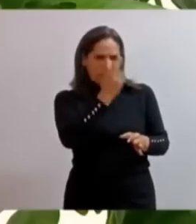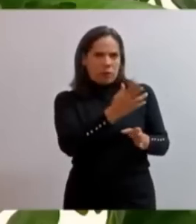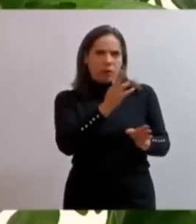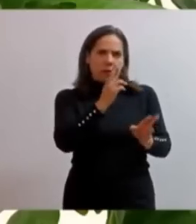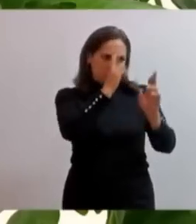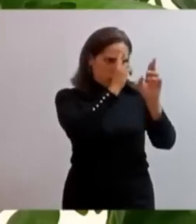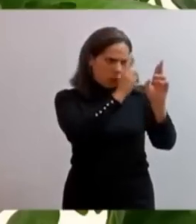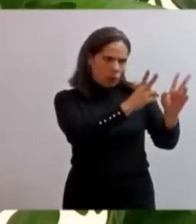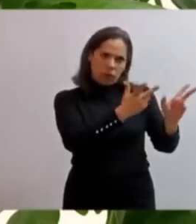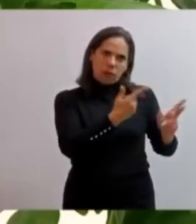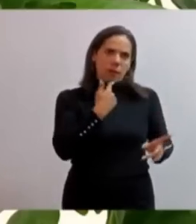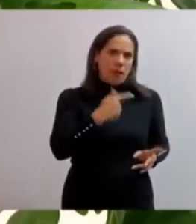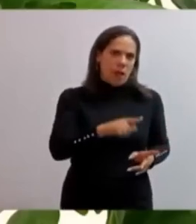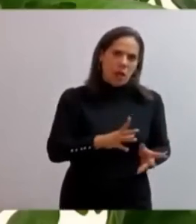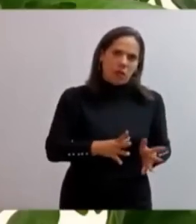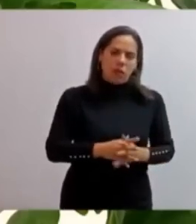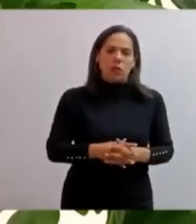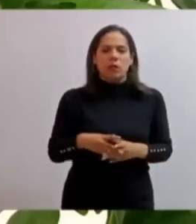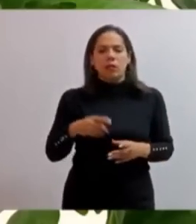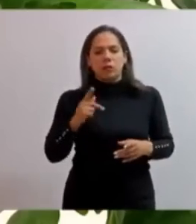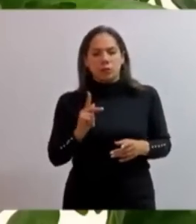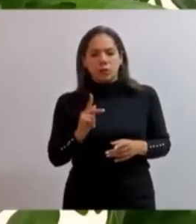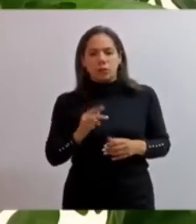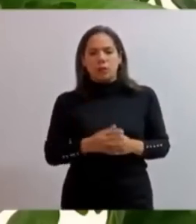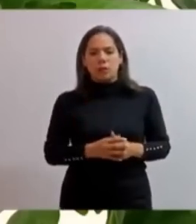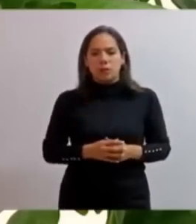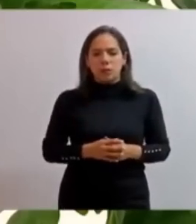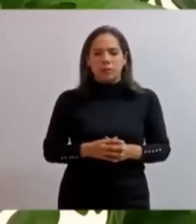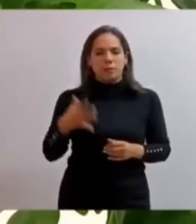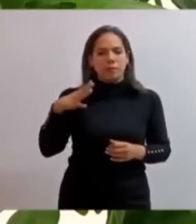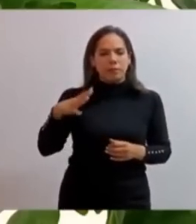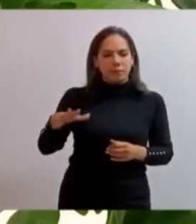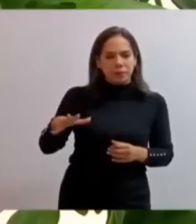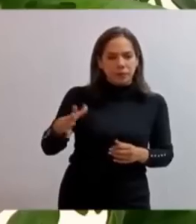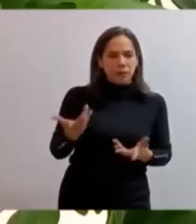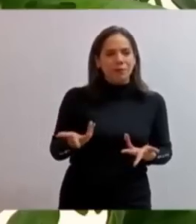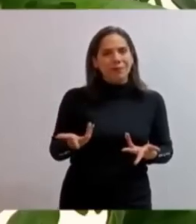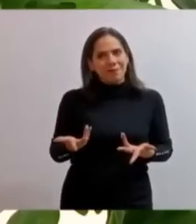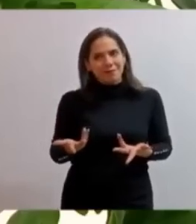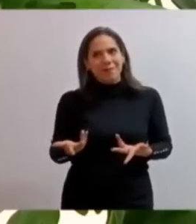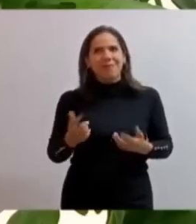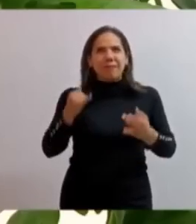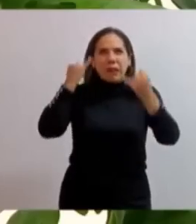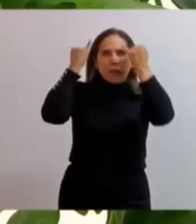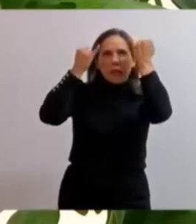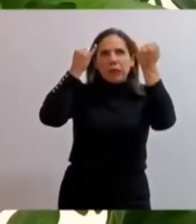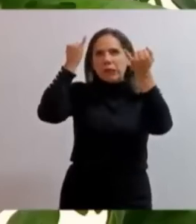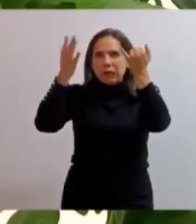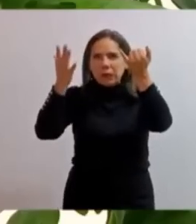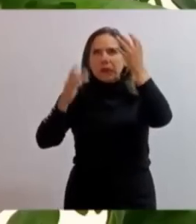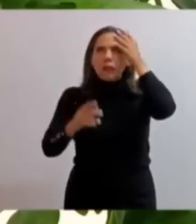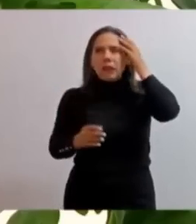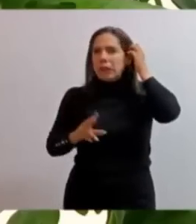aunque inicialmente había la idea generalizada de no trabajemos, se volcaron